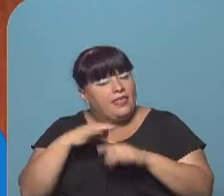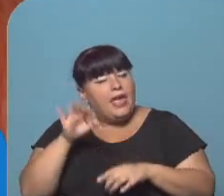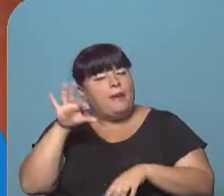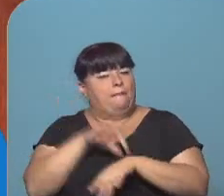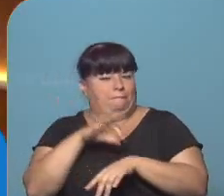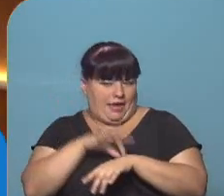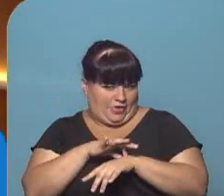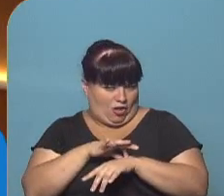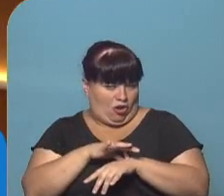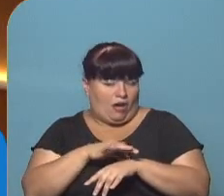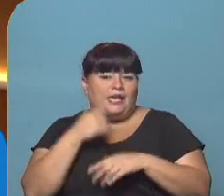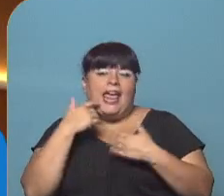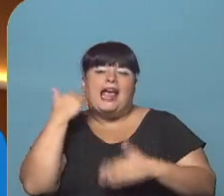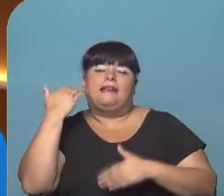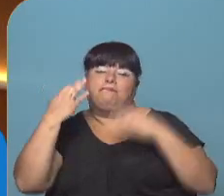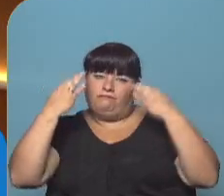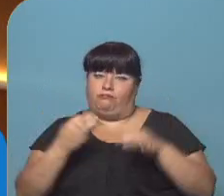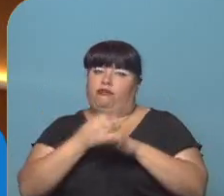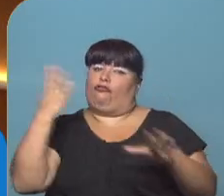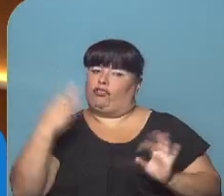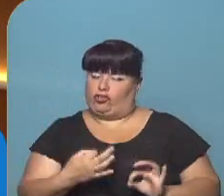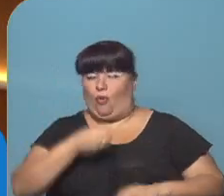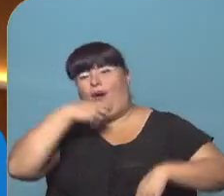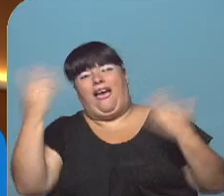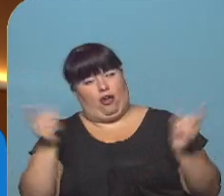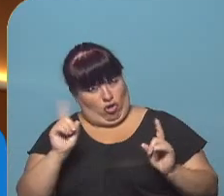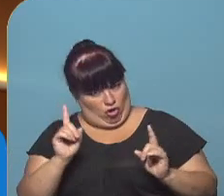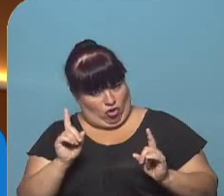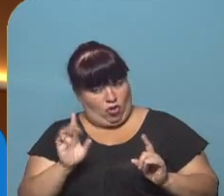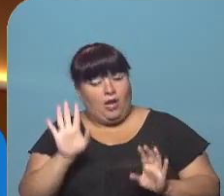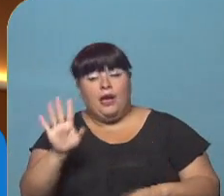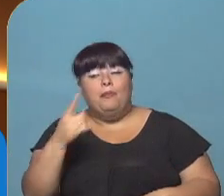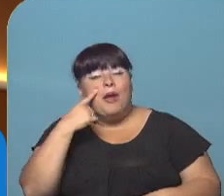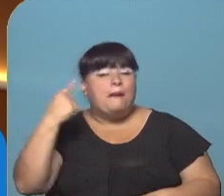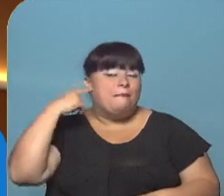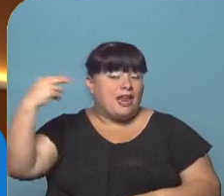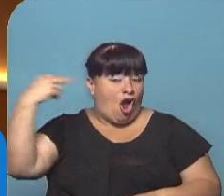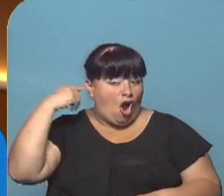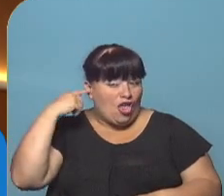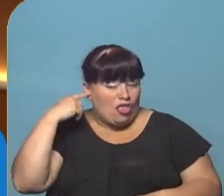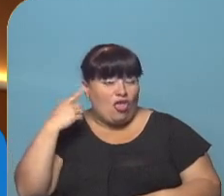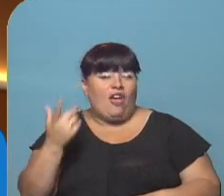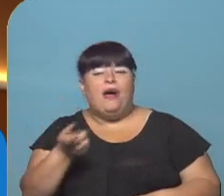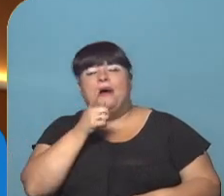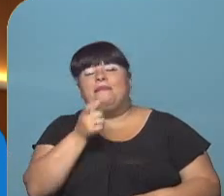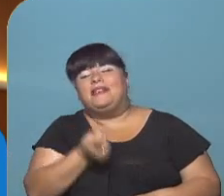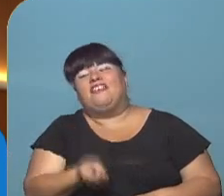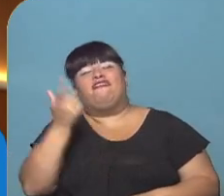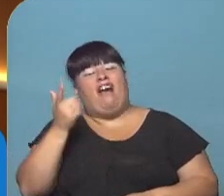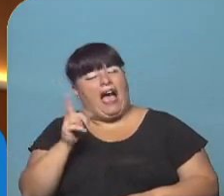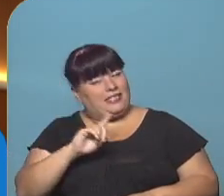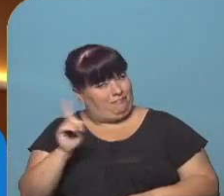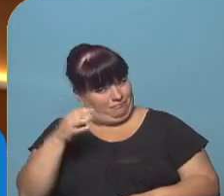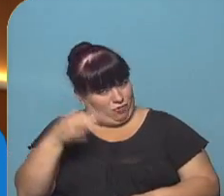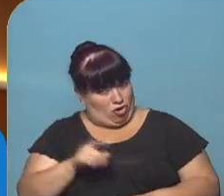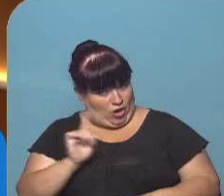hecho por un médico que esté capacitado. Claro. Porque mirar el oído, que está cerca, parece una cosa sencilla, pero